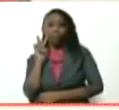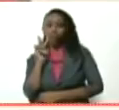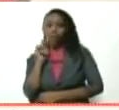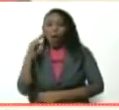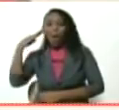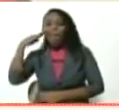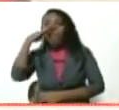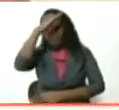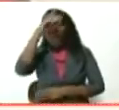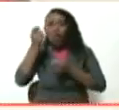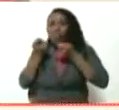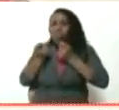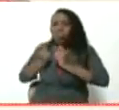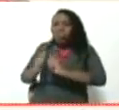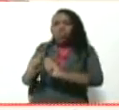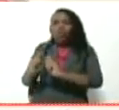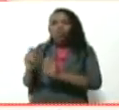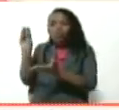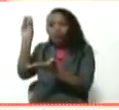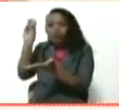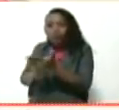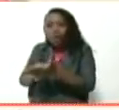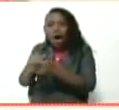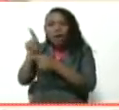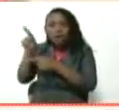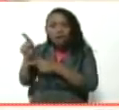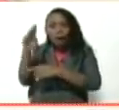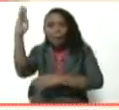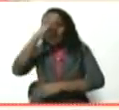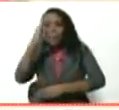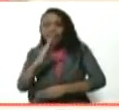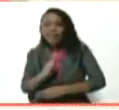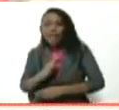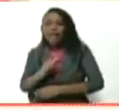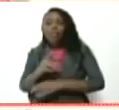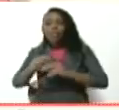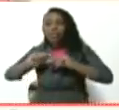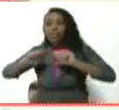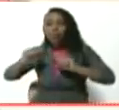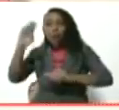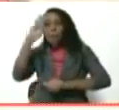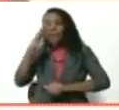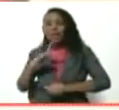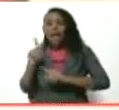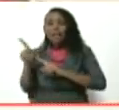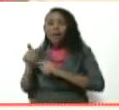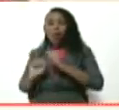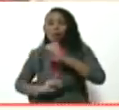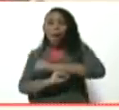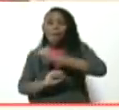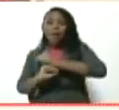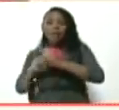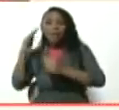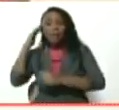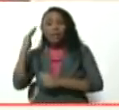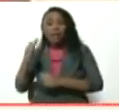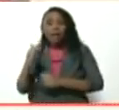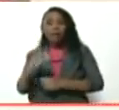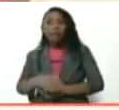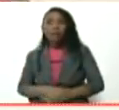Bolsonaro intentó instalar en Brasil, territorio brasileño, una base militar